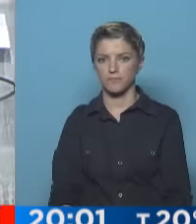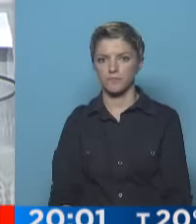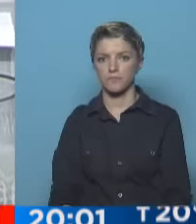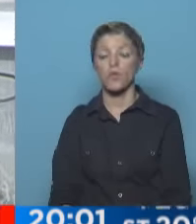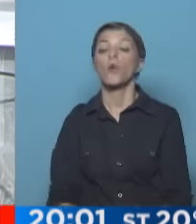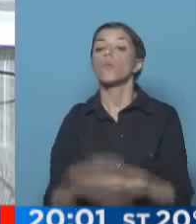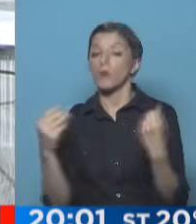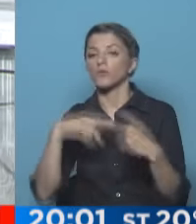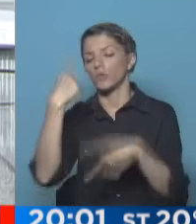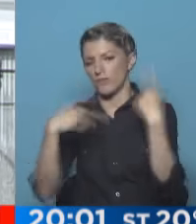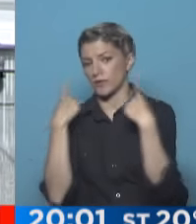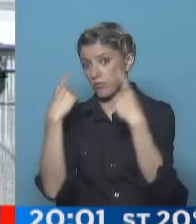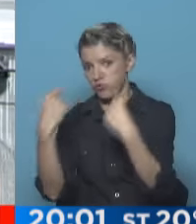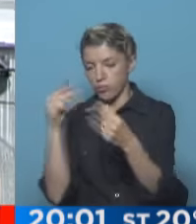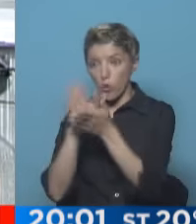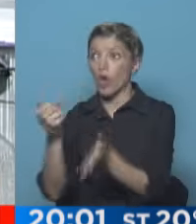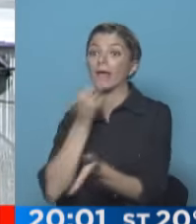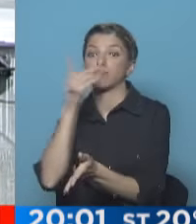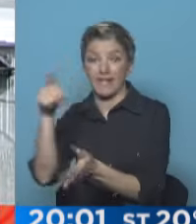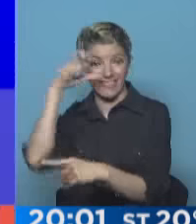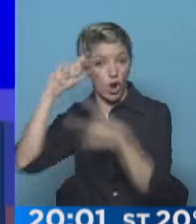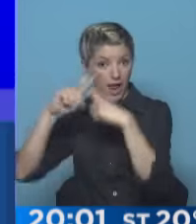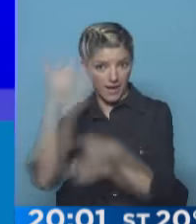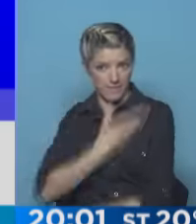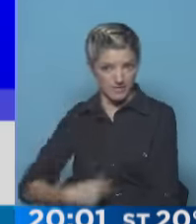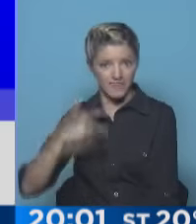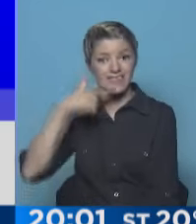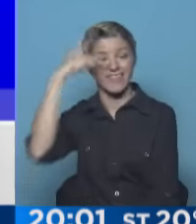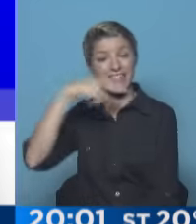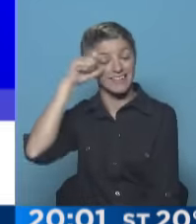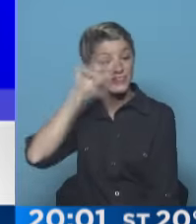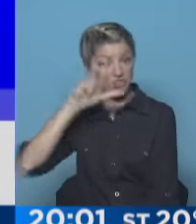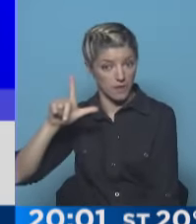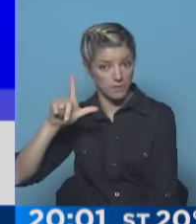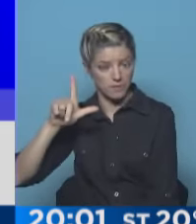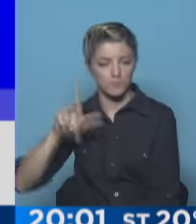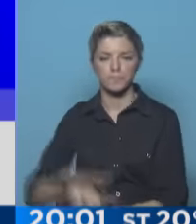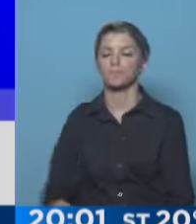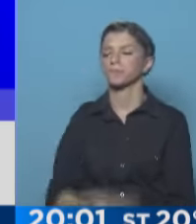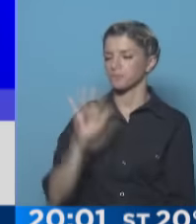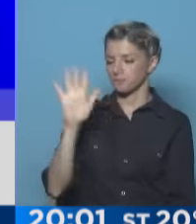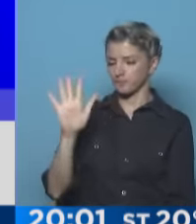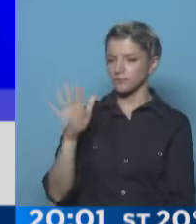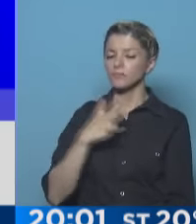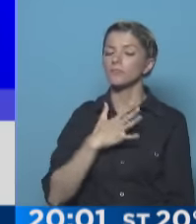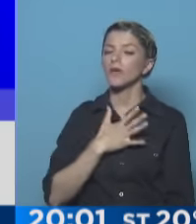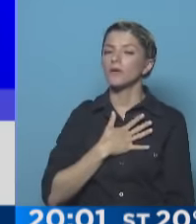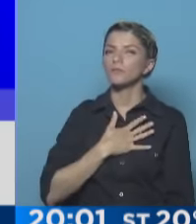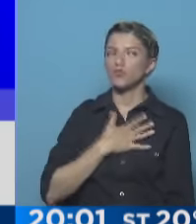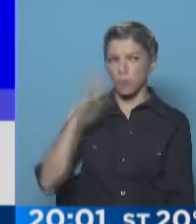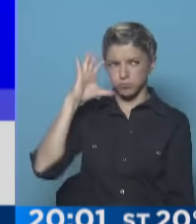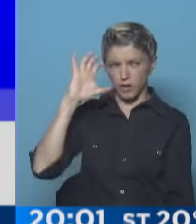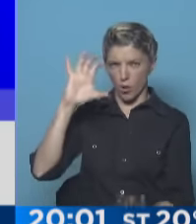son varias las repercusiones a partir de esta declaración del extitular de la empresa shel gobernador miren yo recuerdo el 4 de